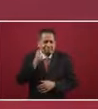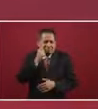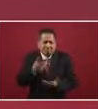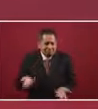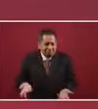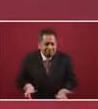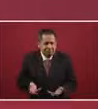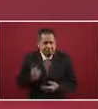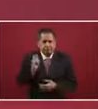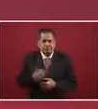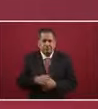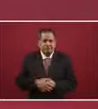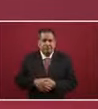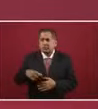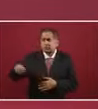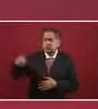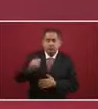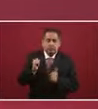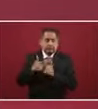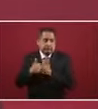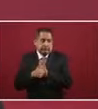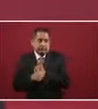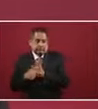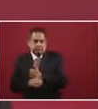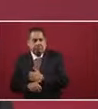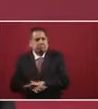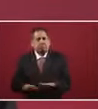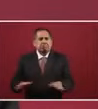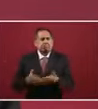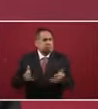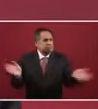porque el que nada debe, nada teme.